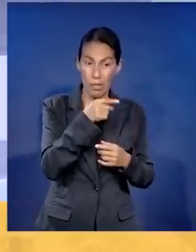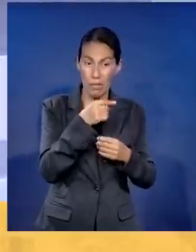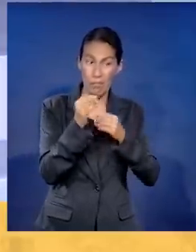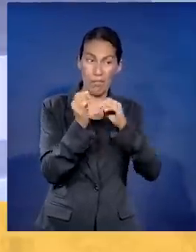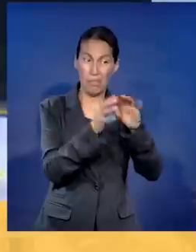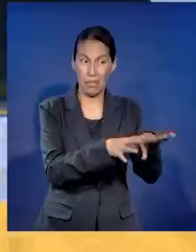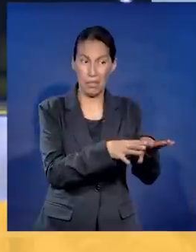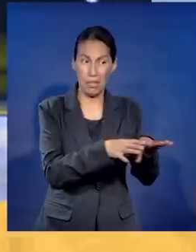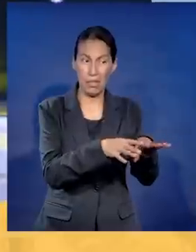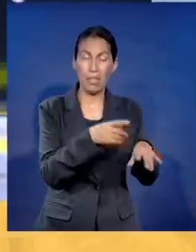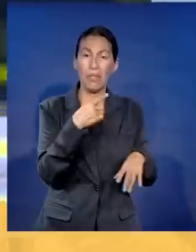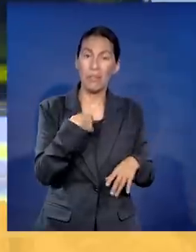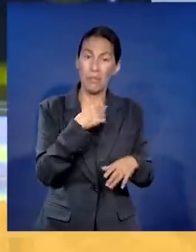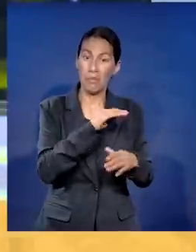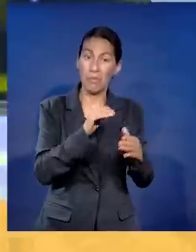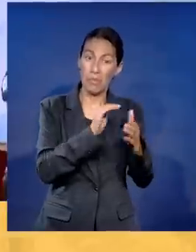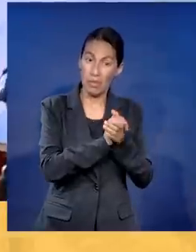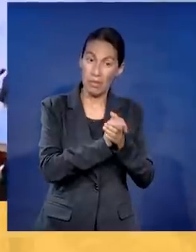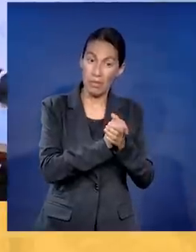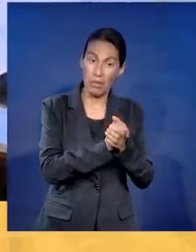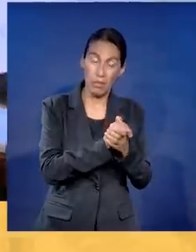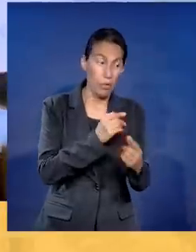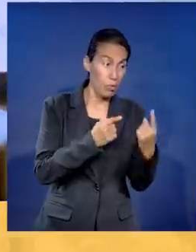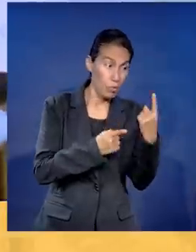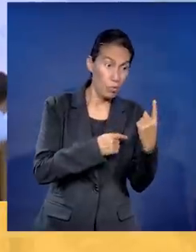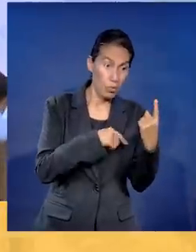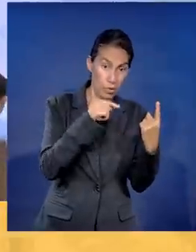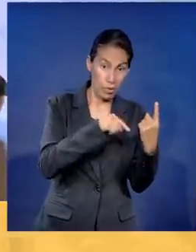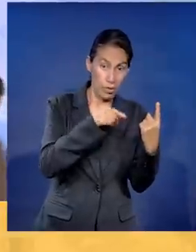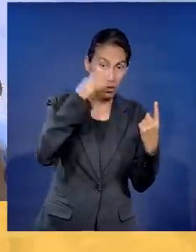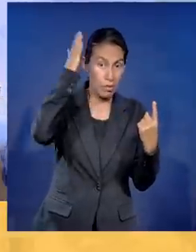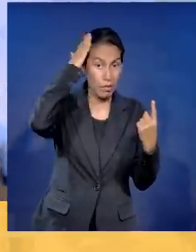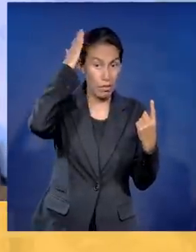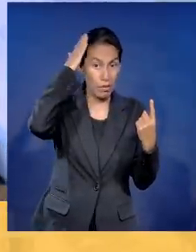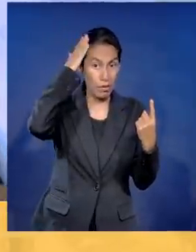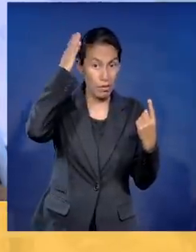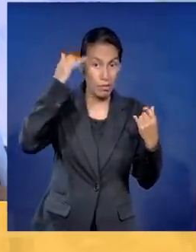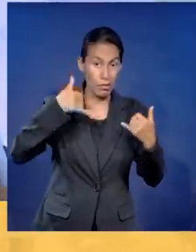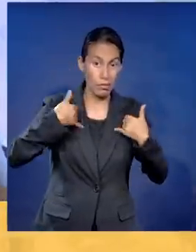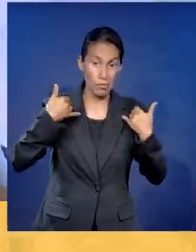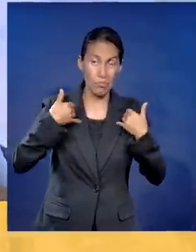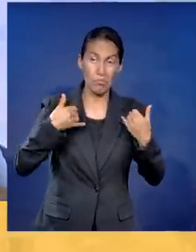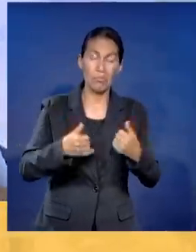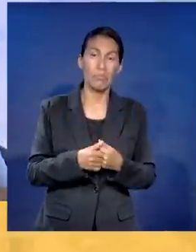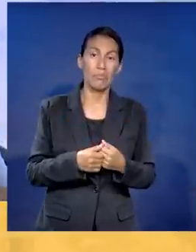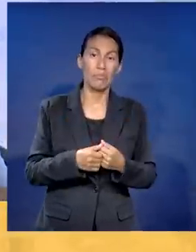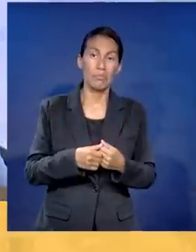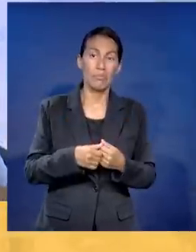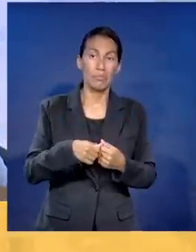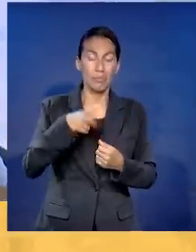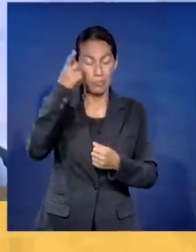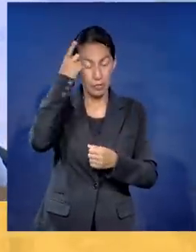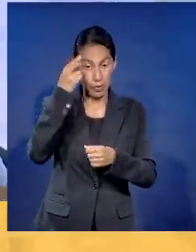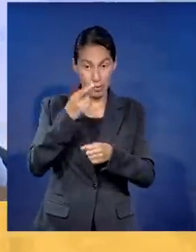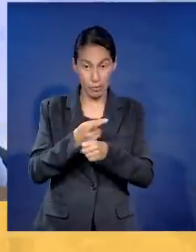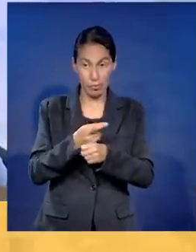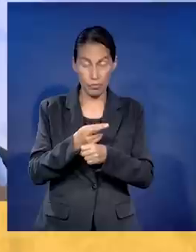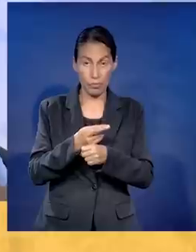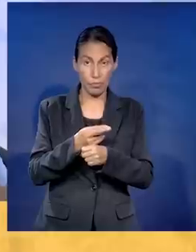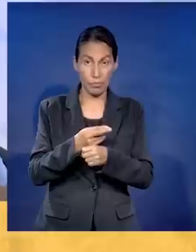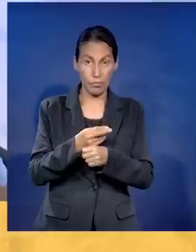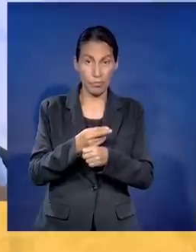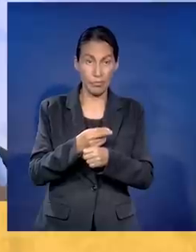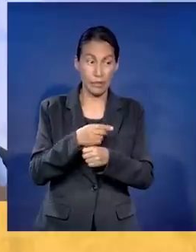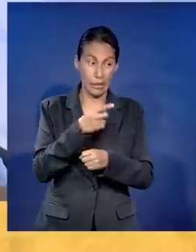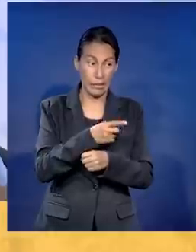por casarme con uno que estaba aquí y que lideraba era el director de sociedad de jóvenes y sabe qué pasó No no